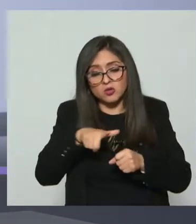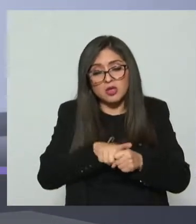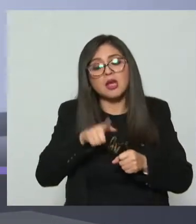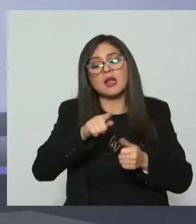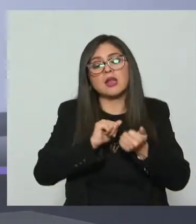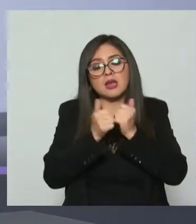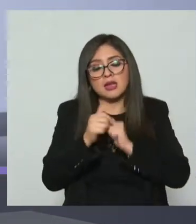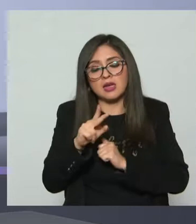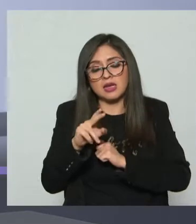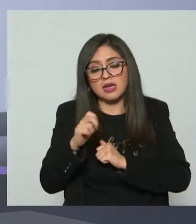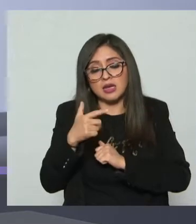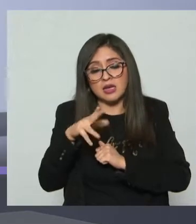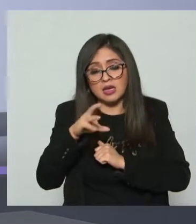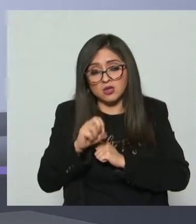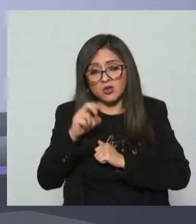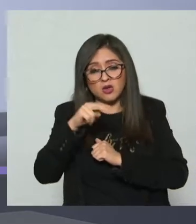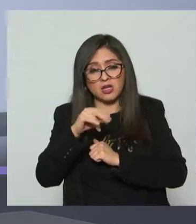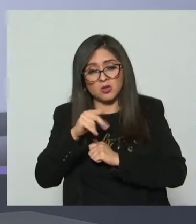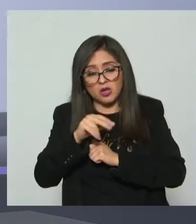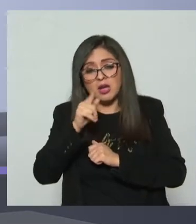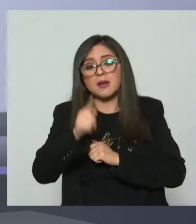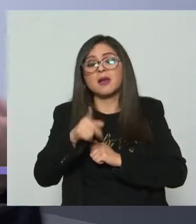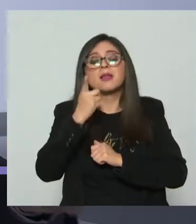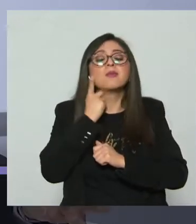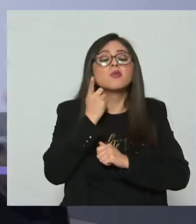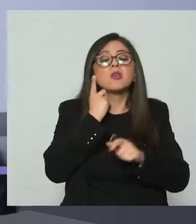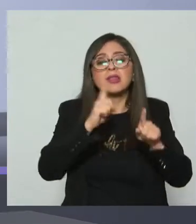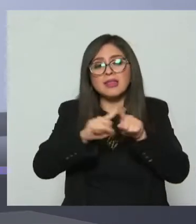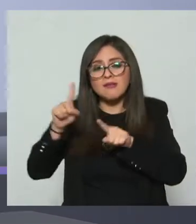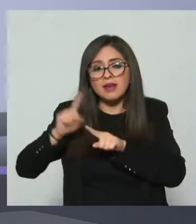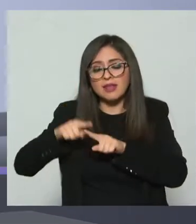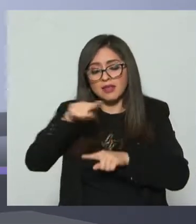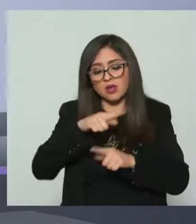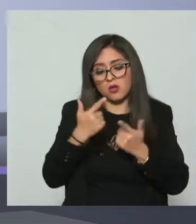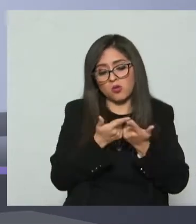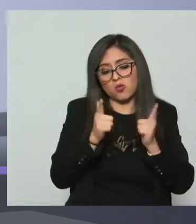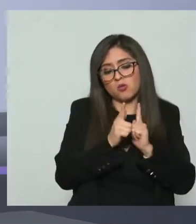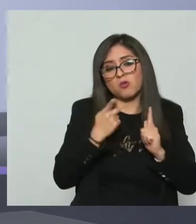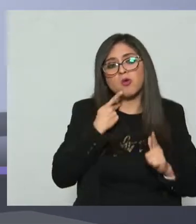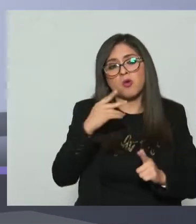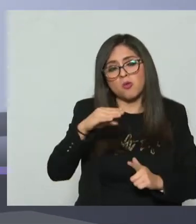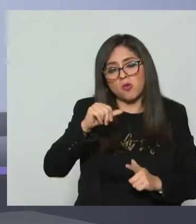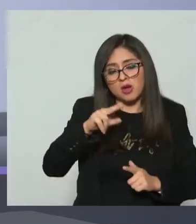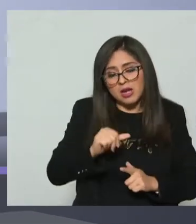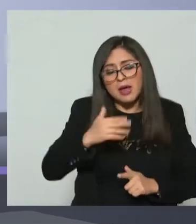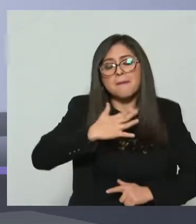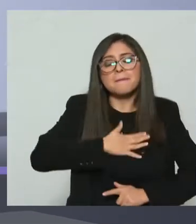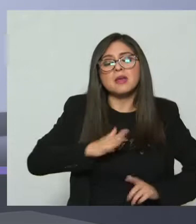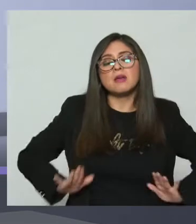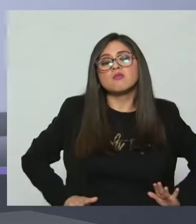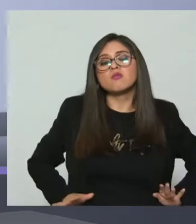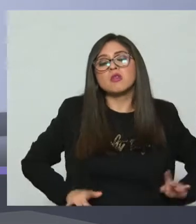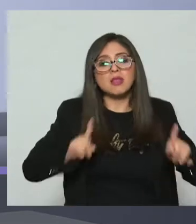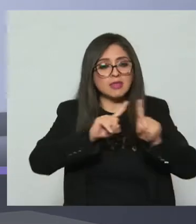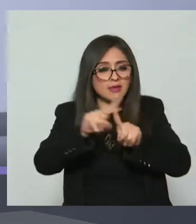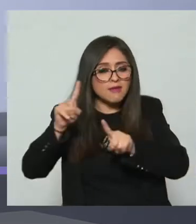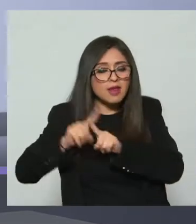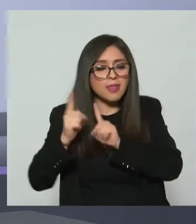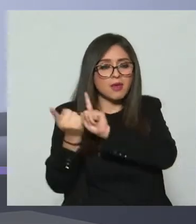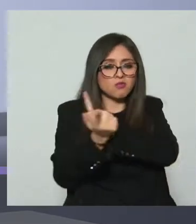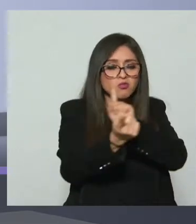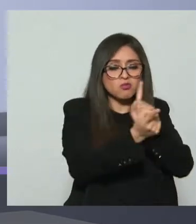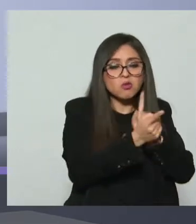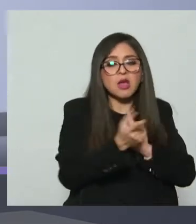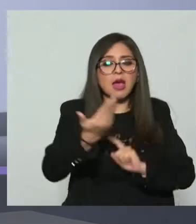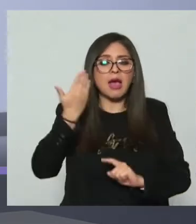Nacional. Las y los diputados de Morena tenemos diversos orígenes en los cuales nos confluimos en esta